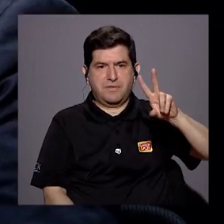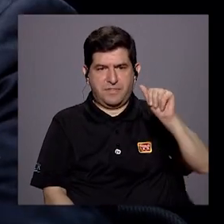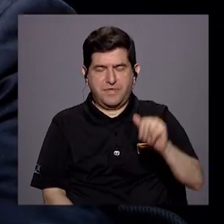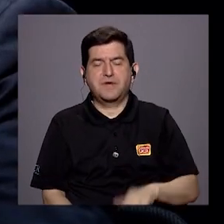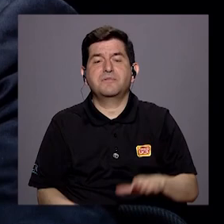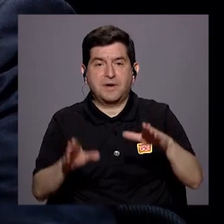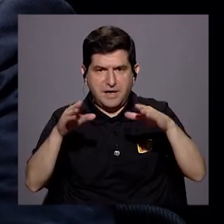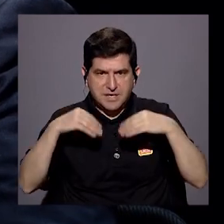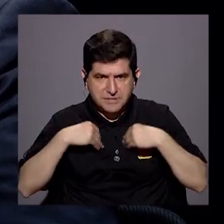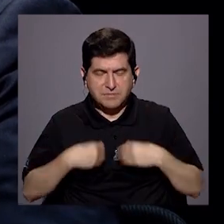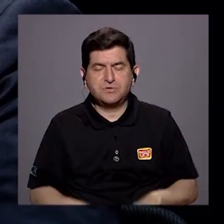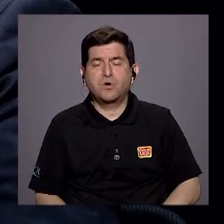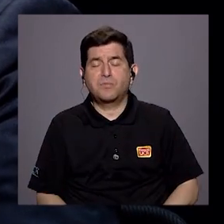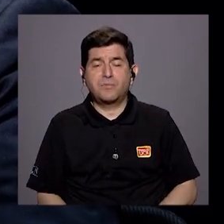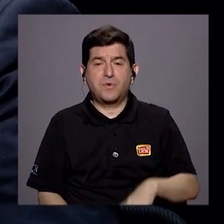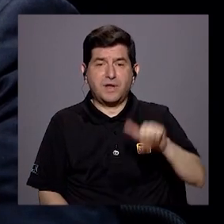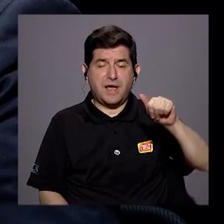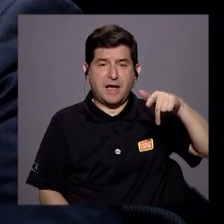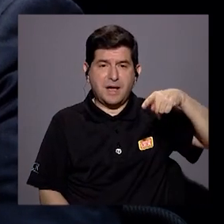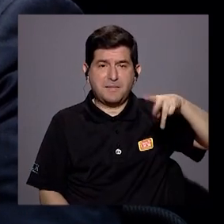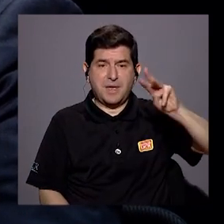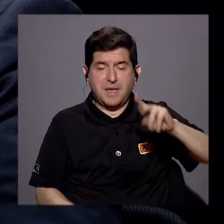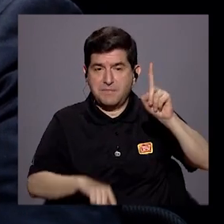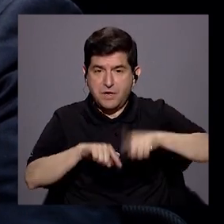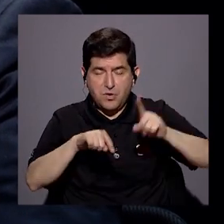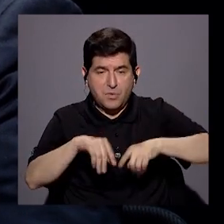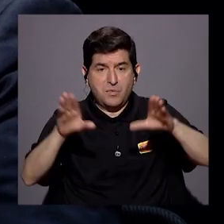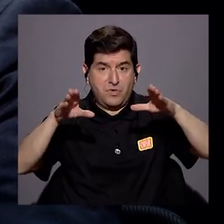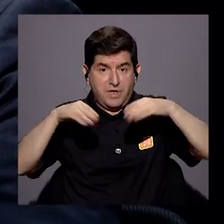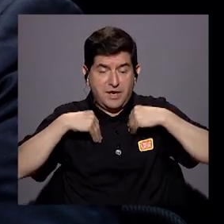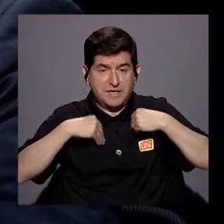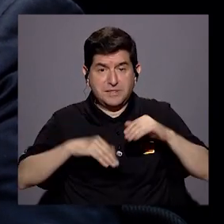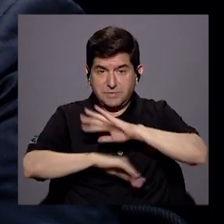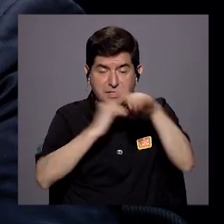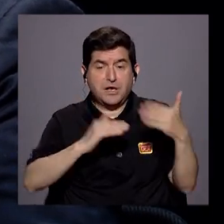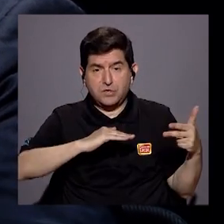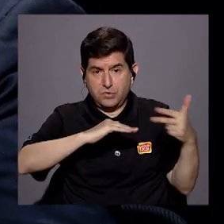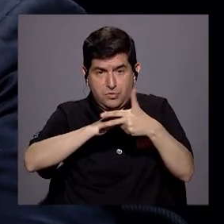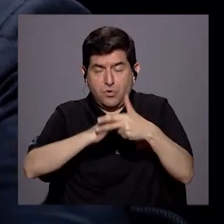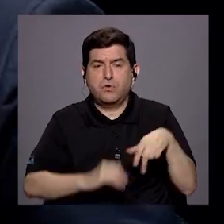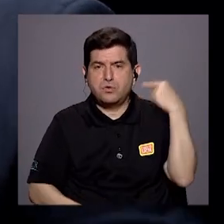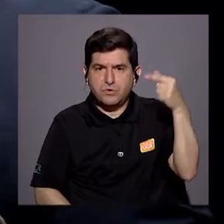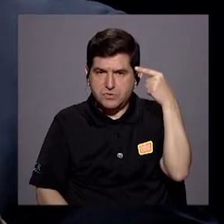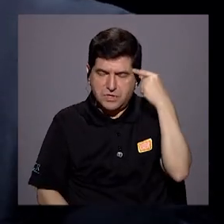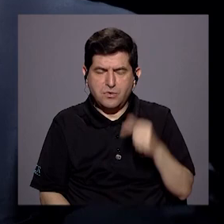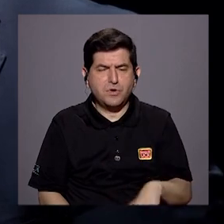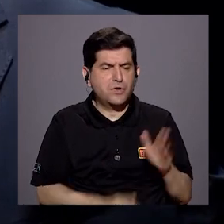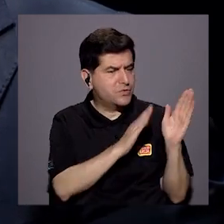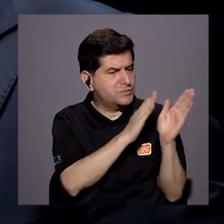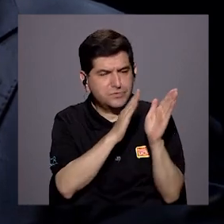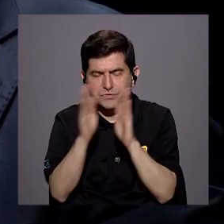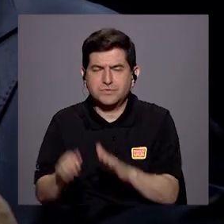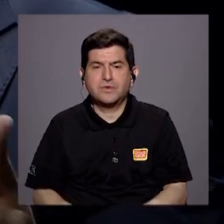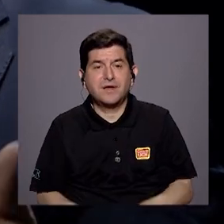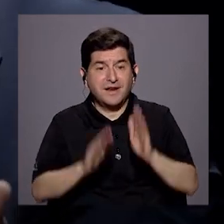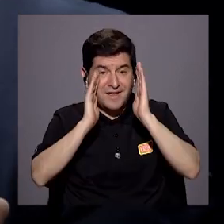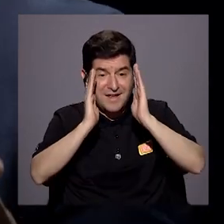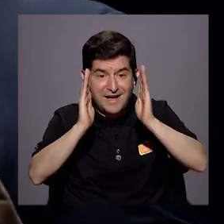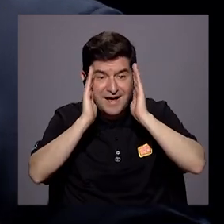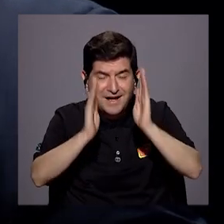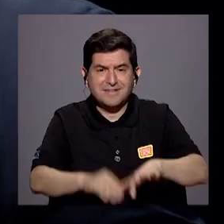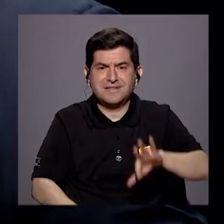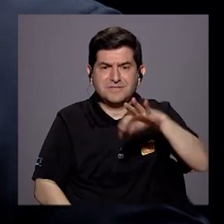abasto con algunos de los embarques que llegaban es curioso como el propio estado no está preparado para poder